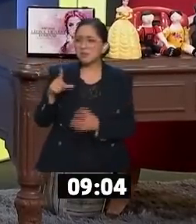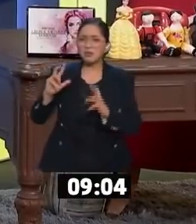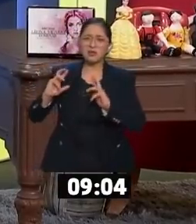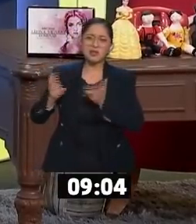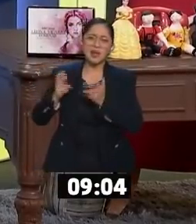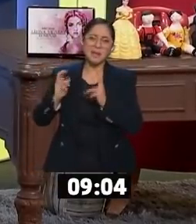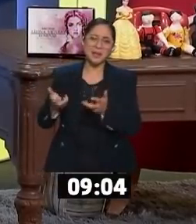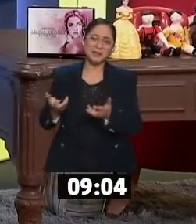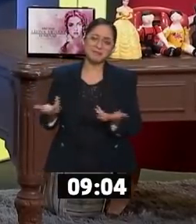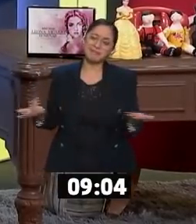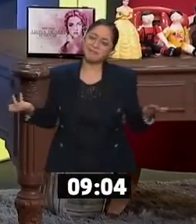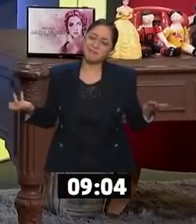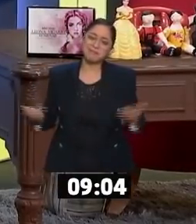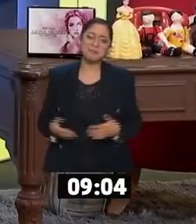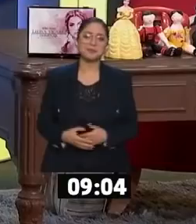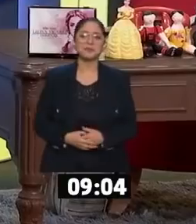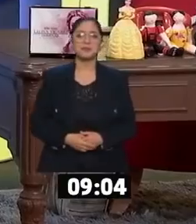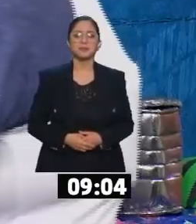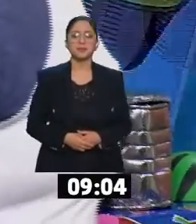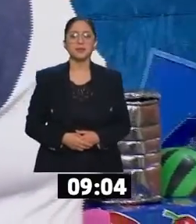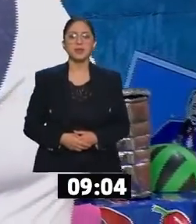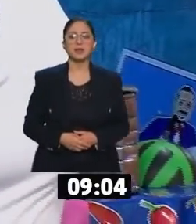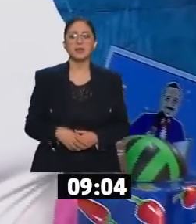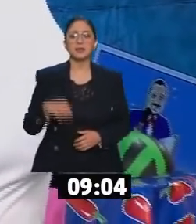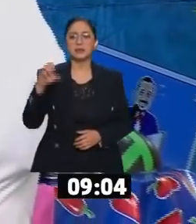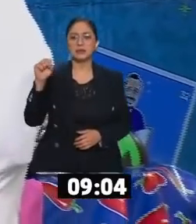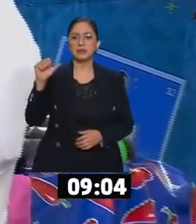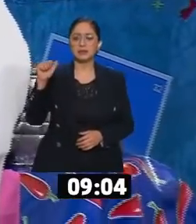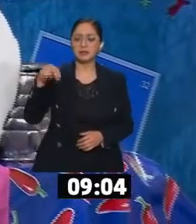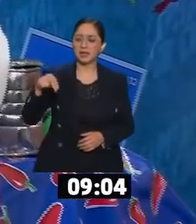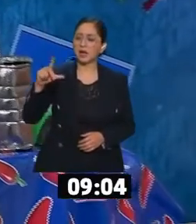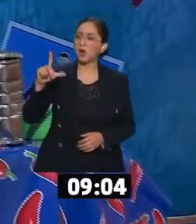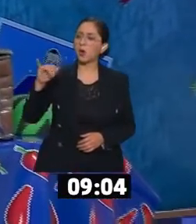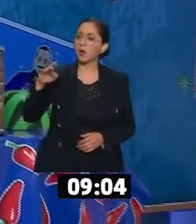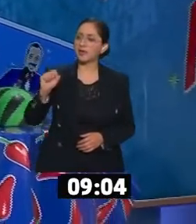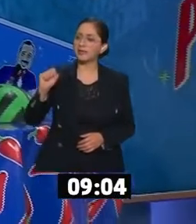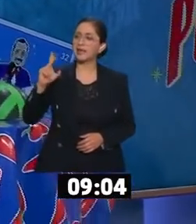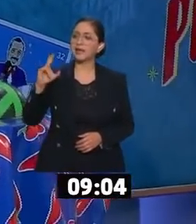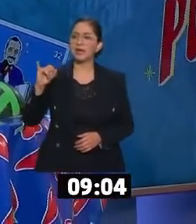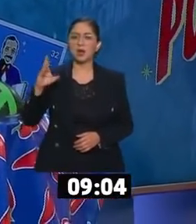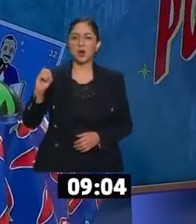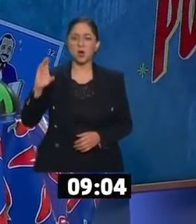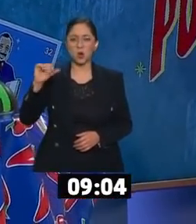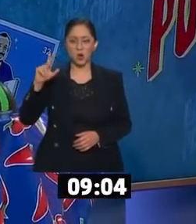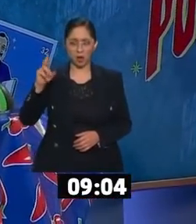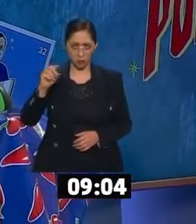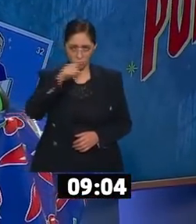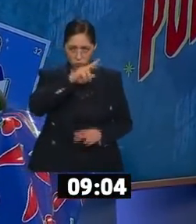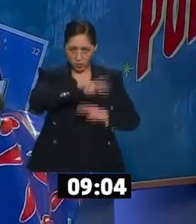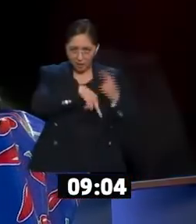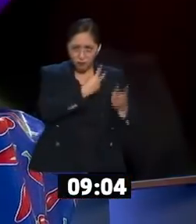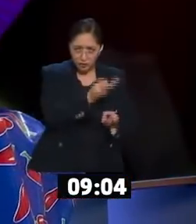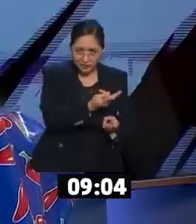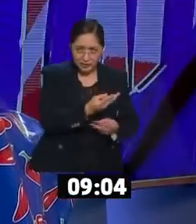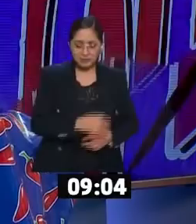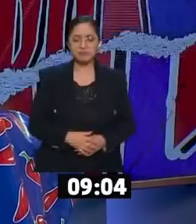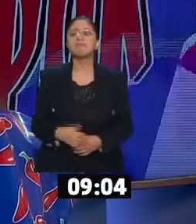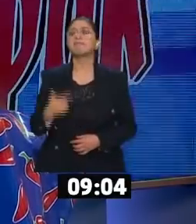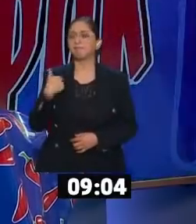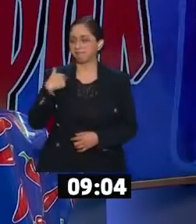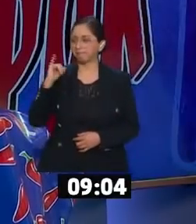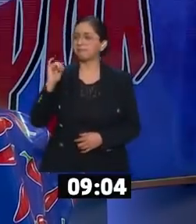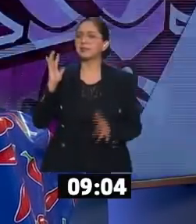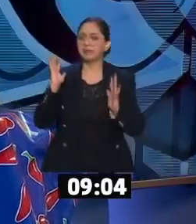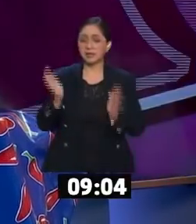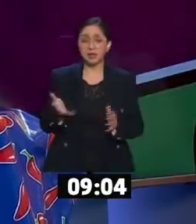fin, oiga, San Luis Río Colorado, ese señora, es ¿ha de estado la usted ahí? violencia, sí. el mendigo calor que hace.